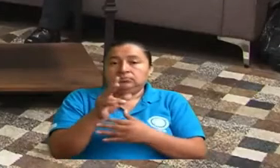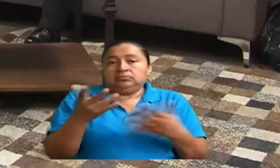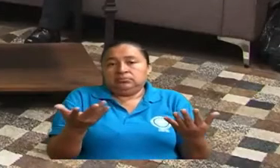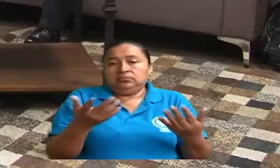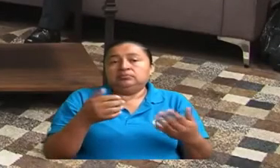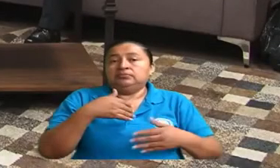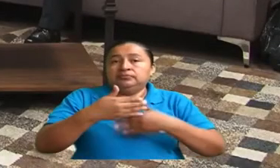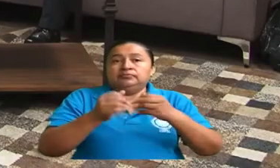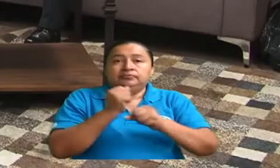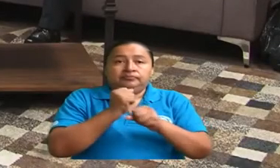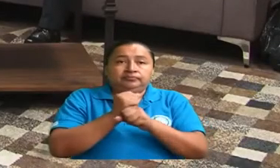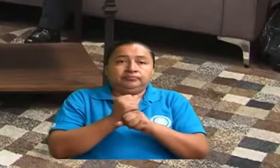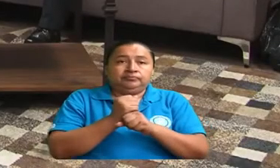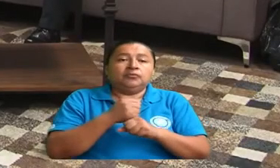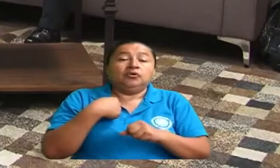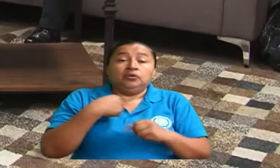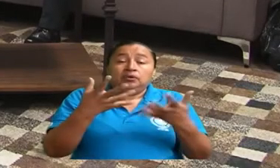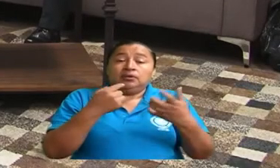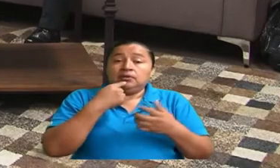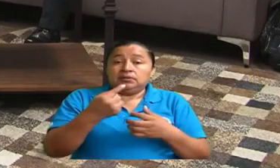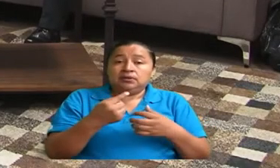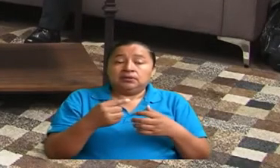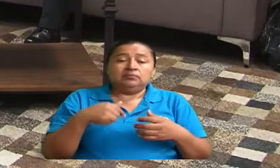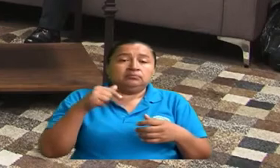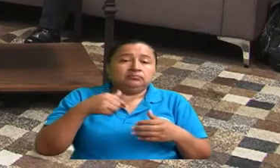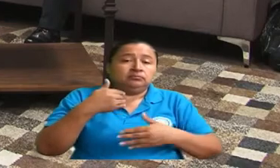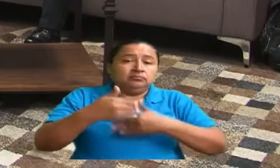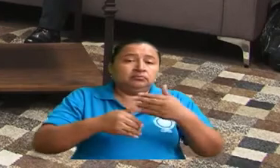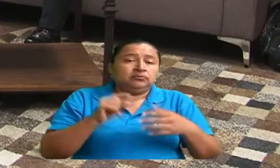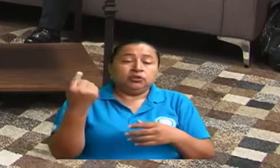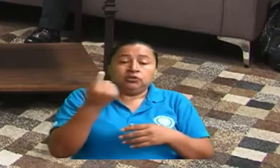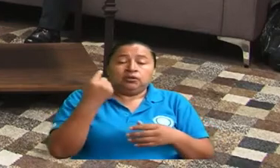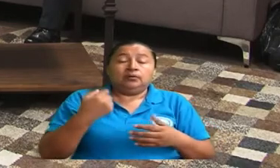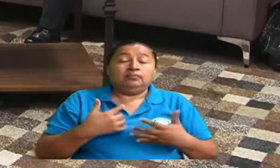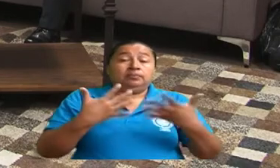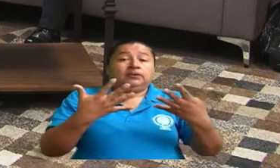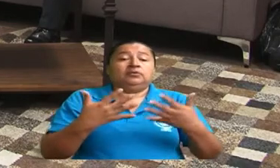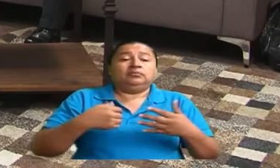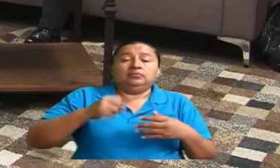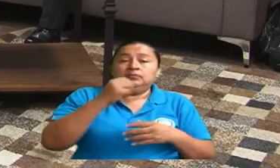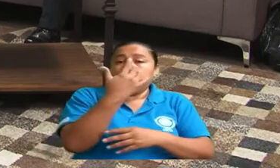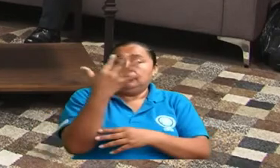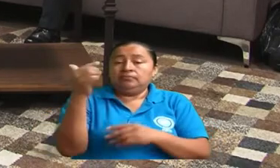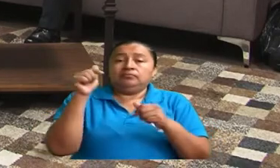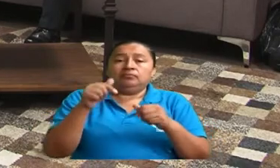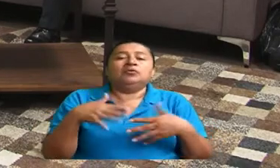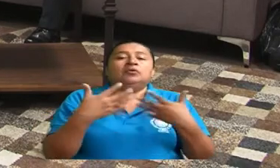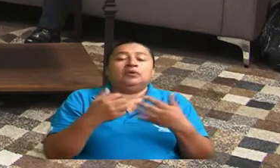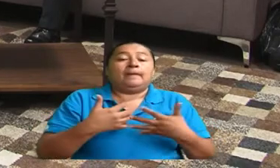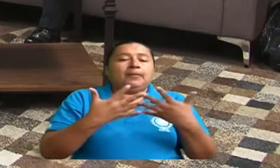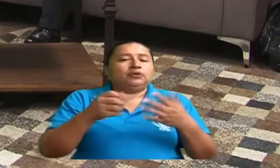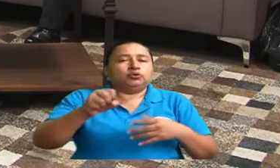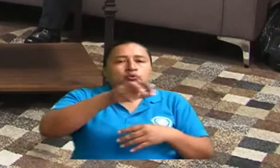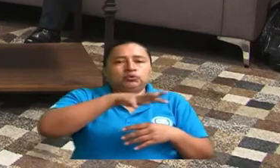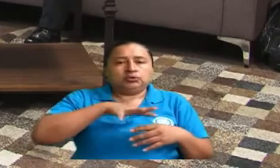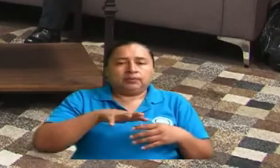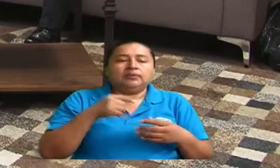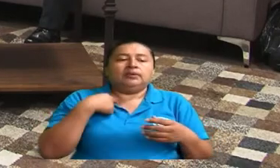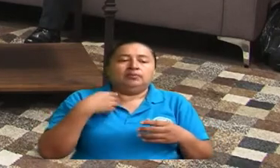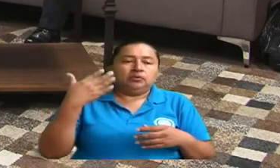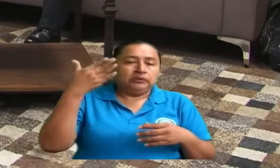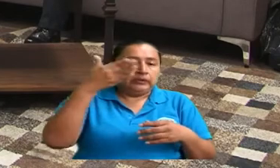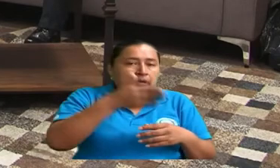Entonces, lo que te quiero decir es de que esto no solo lleva un impacto ambiental, sino es un impacto social. Claro. Estamos